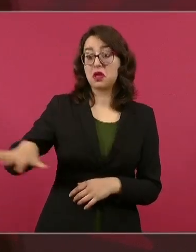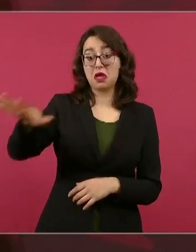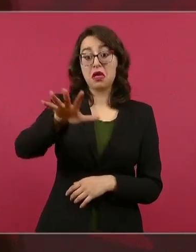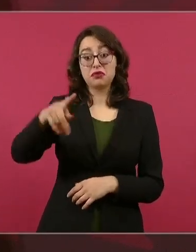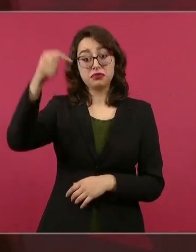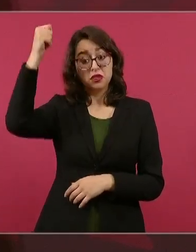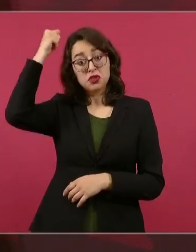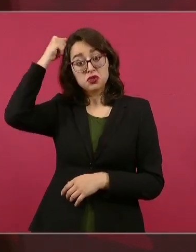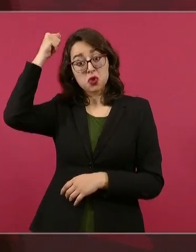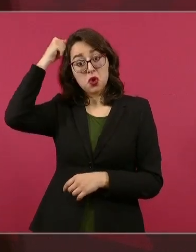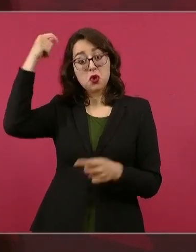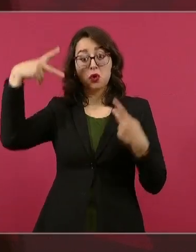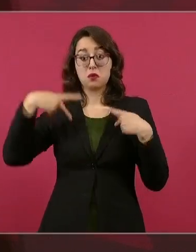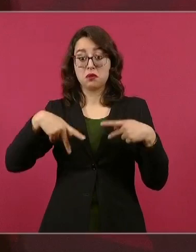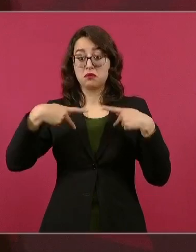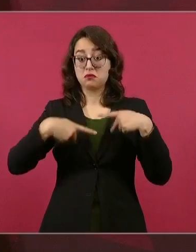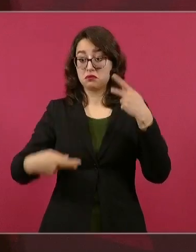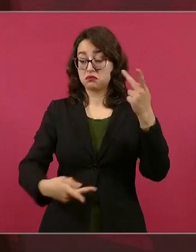una mujer honesta,